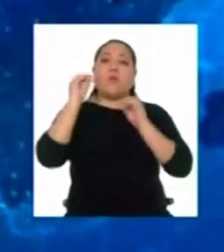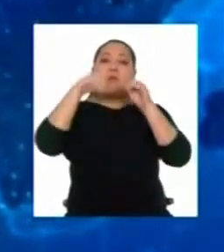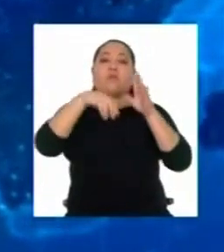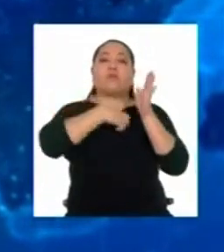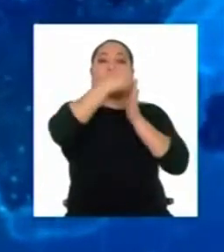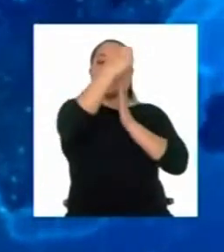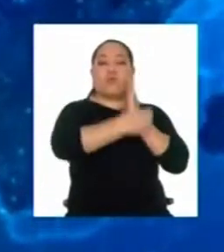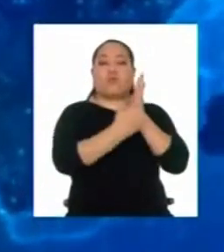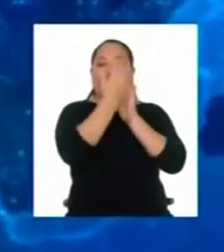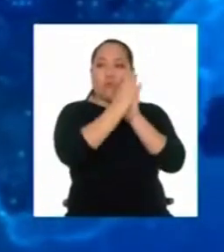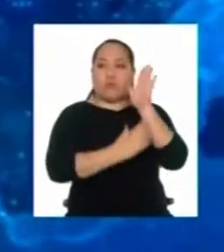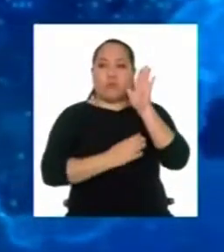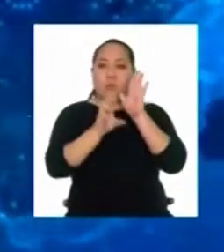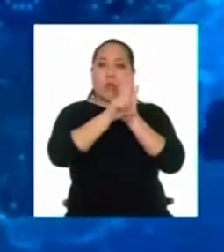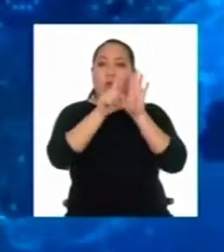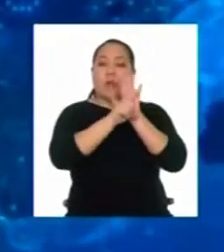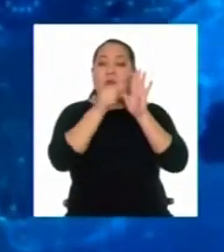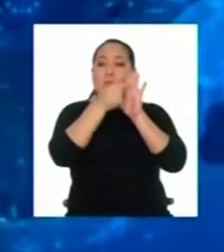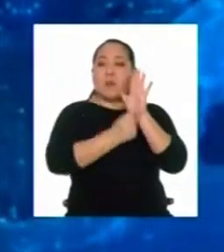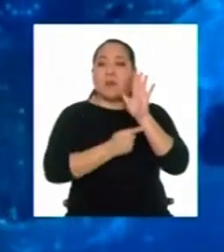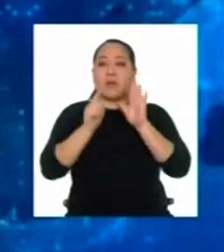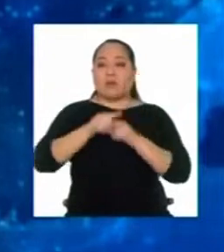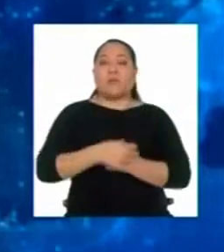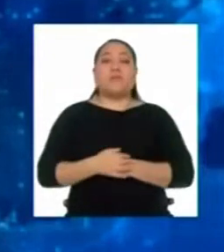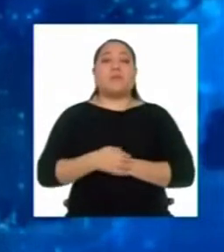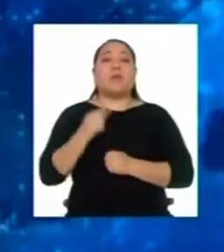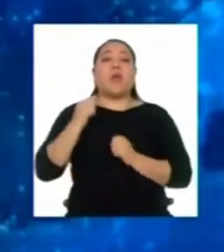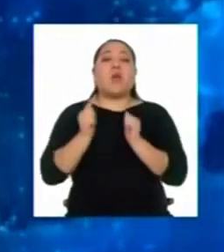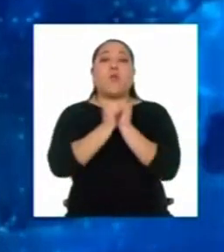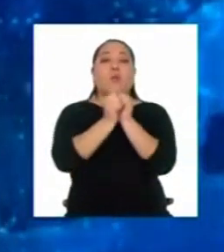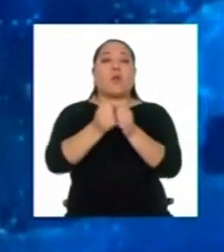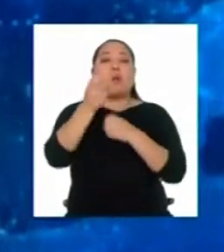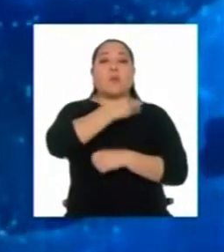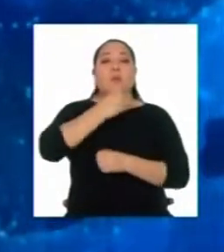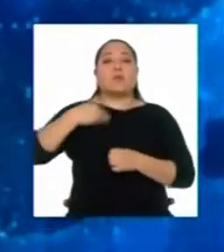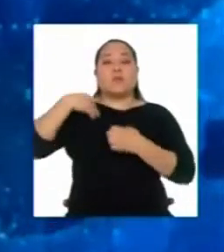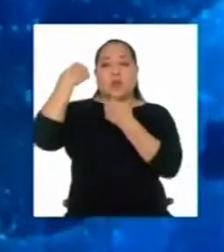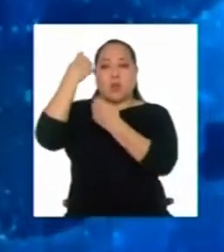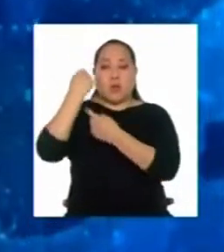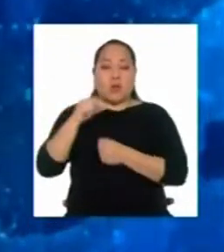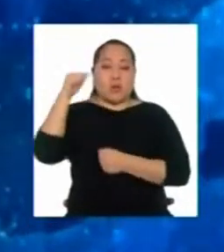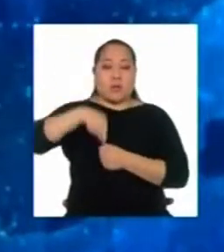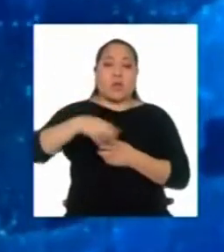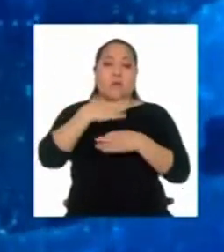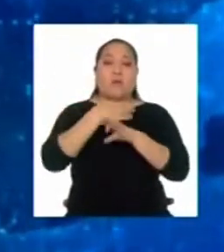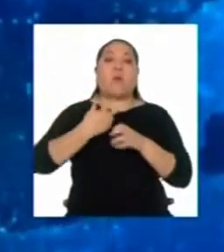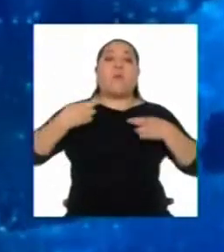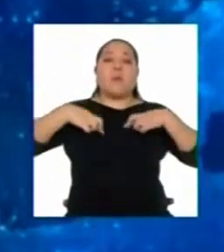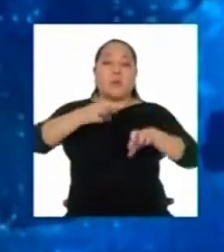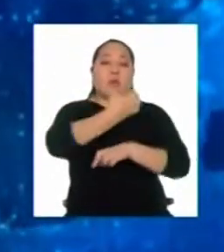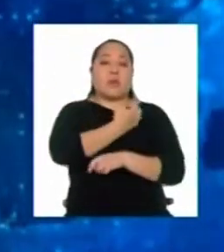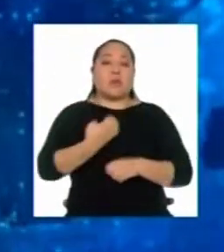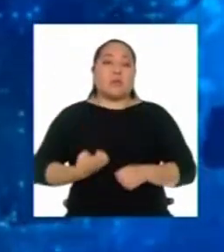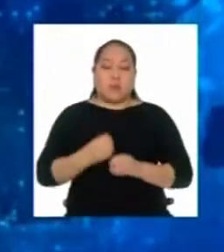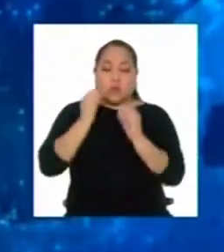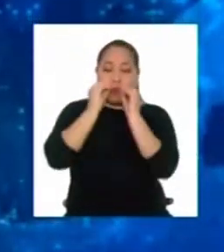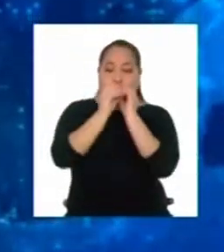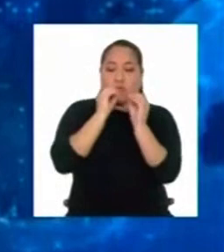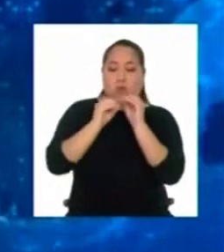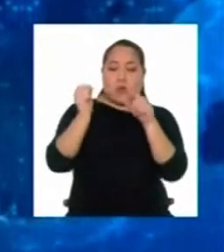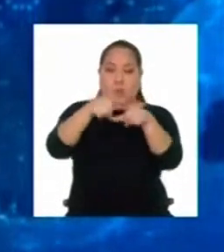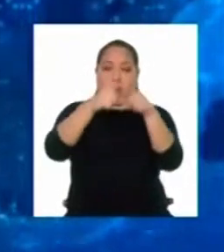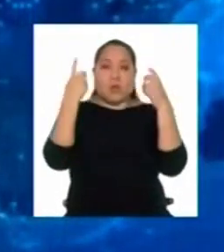Ejecutivo facultades legislativas en materia tributaria. Acompañada del ministro de Economía, dijo que esta medida permitirá al Estado enfrentar los grandes